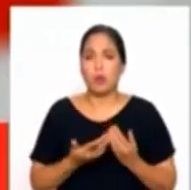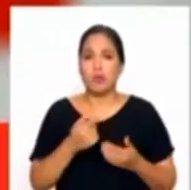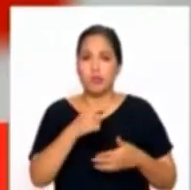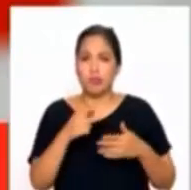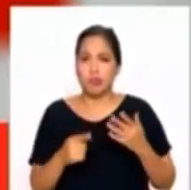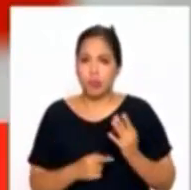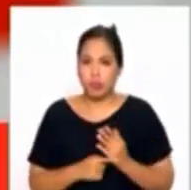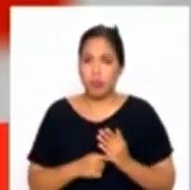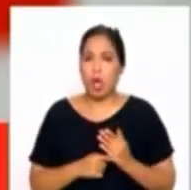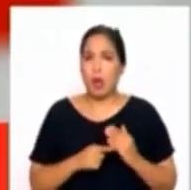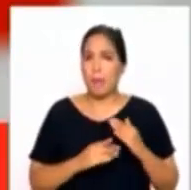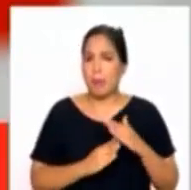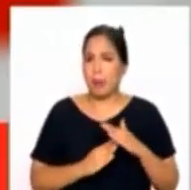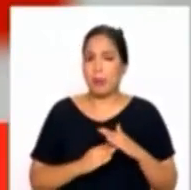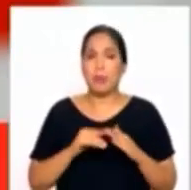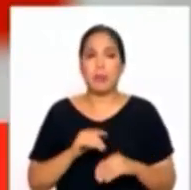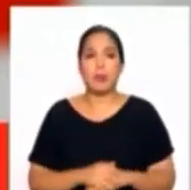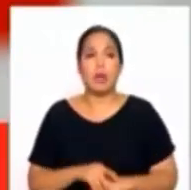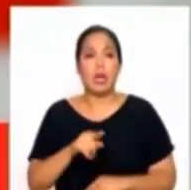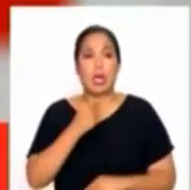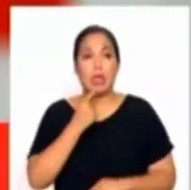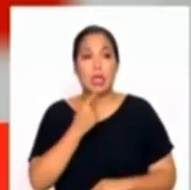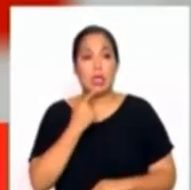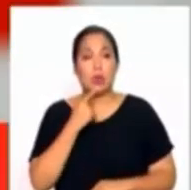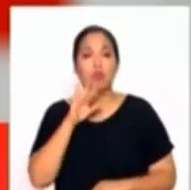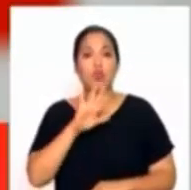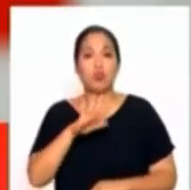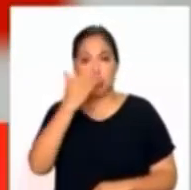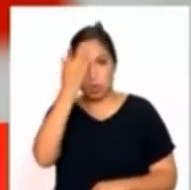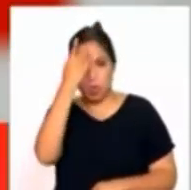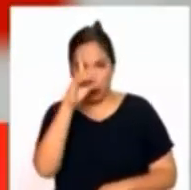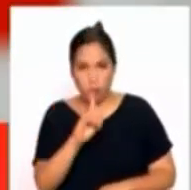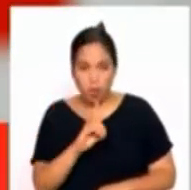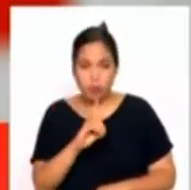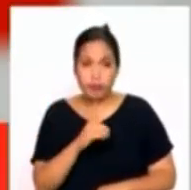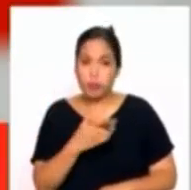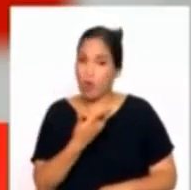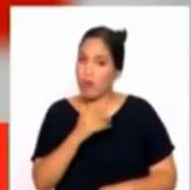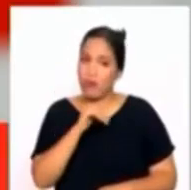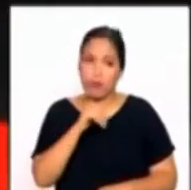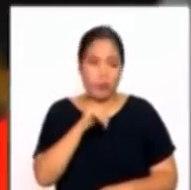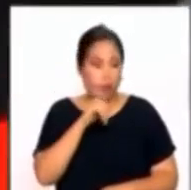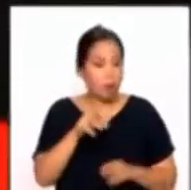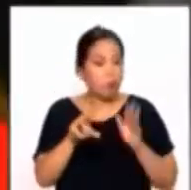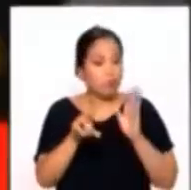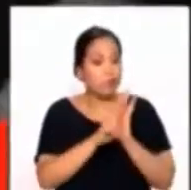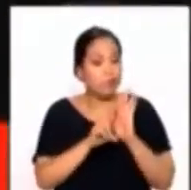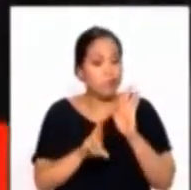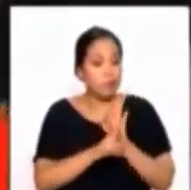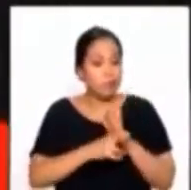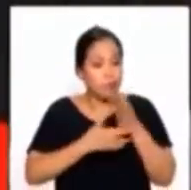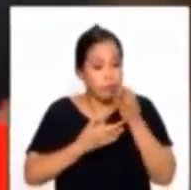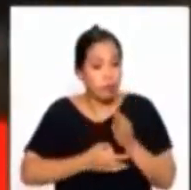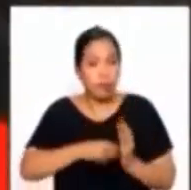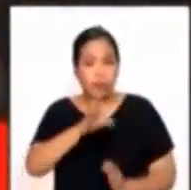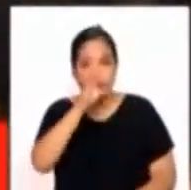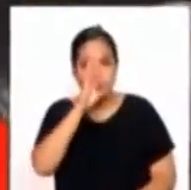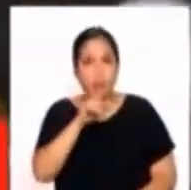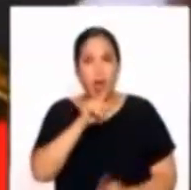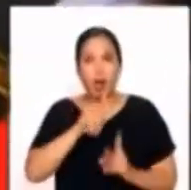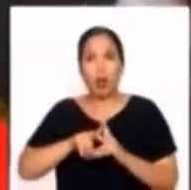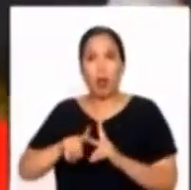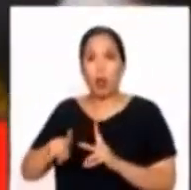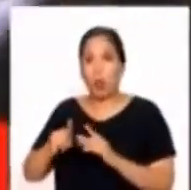La Tercera Sala Penal de Apelaciones Nacional argumentó su decisión señalando el incumplimiento de reglas de conducta al haber pasado la